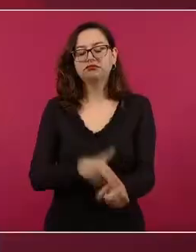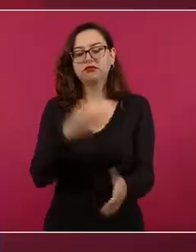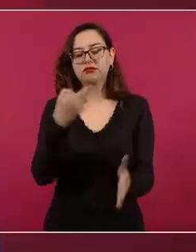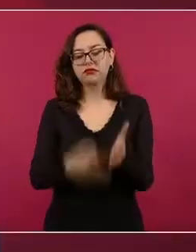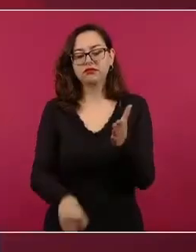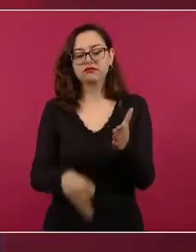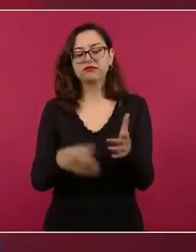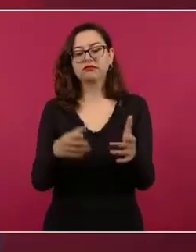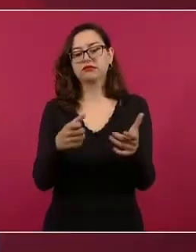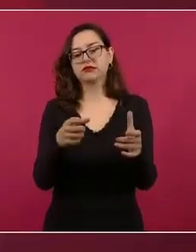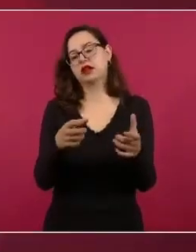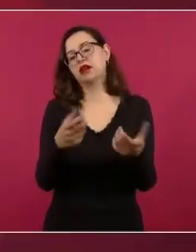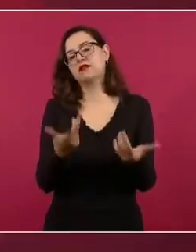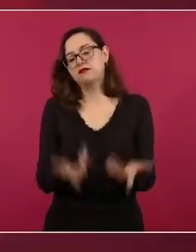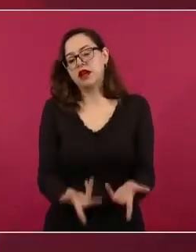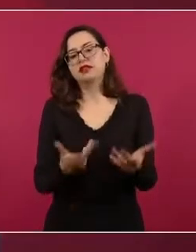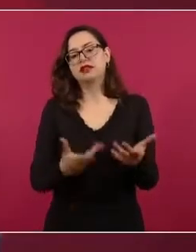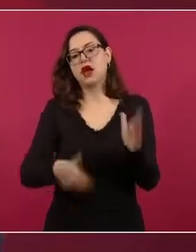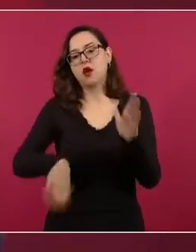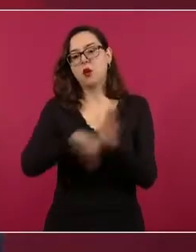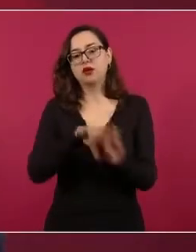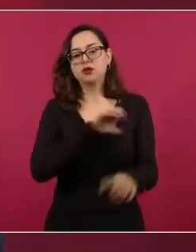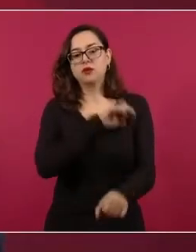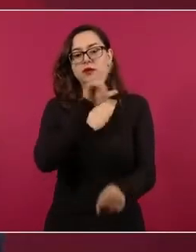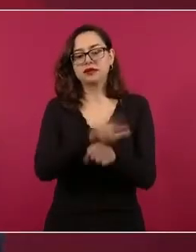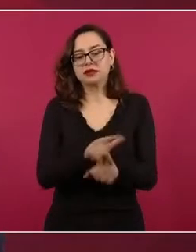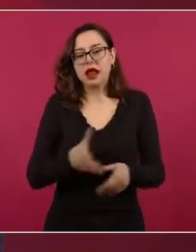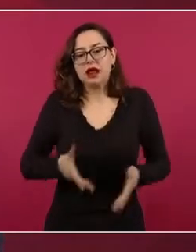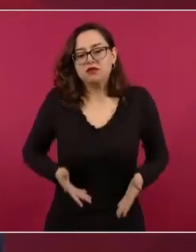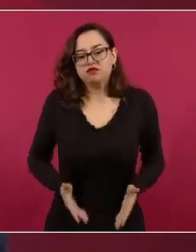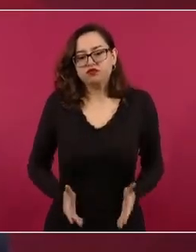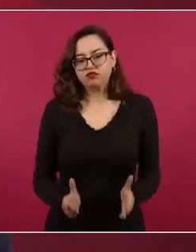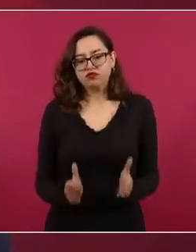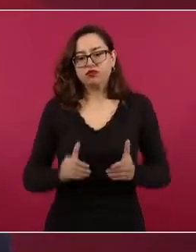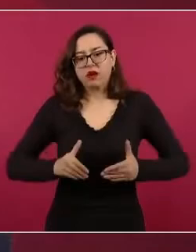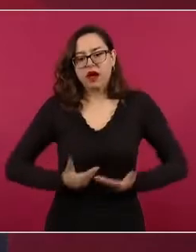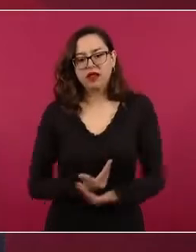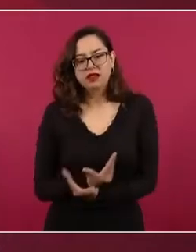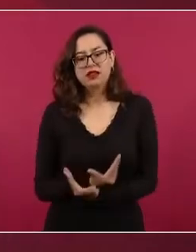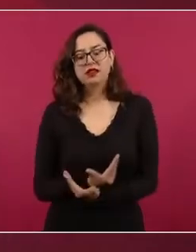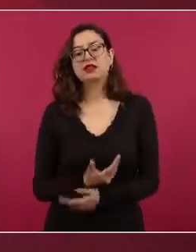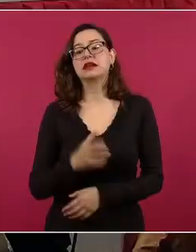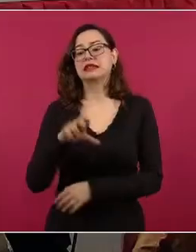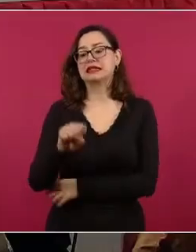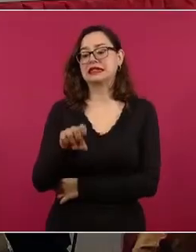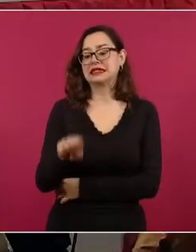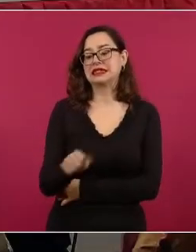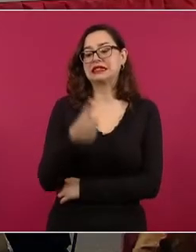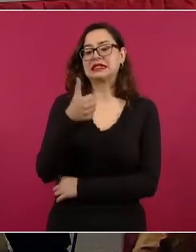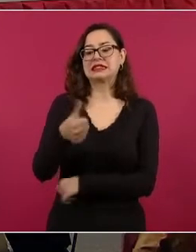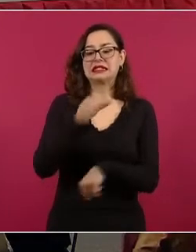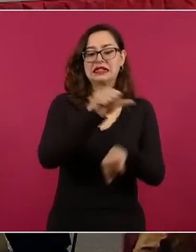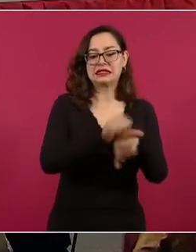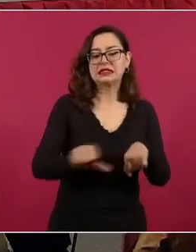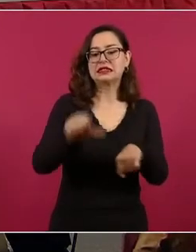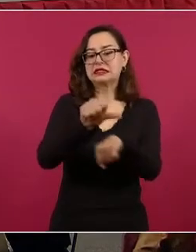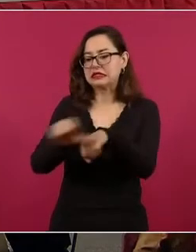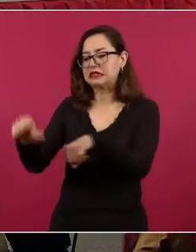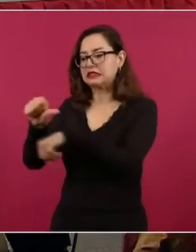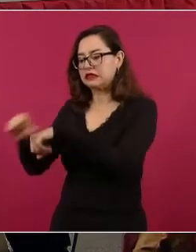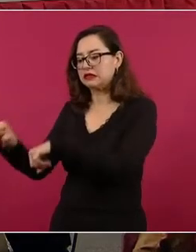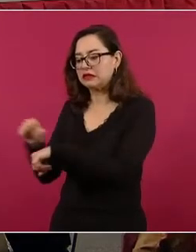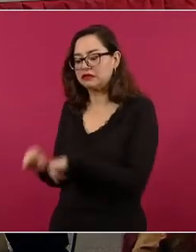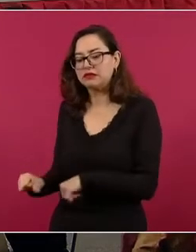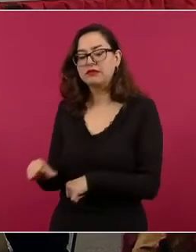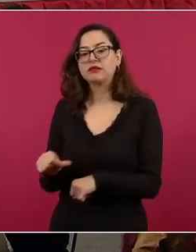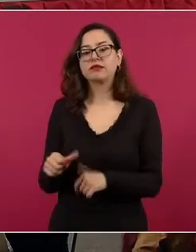salas de expulsión, 4 están fuera de servicio. De los 66 quirófanos que hay en Guerrero, en el sistema para las personas que no tienen